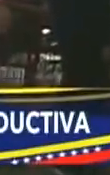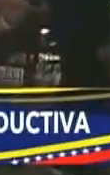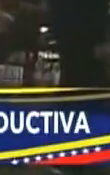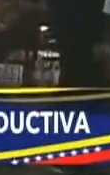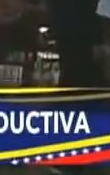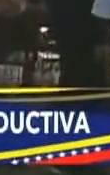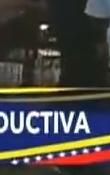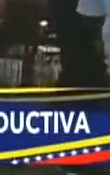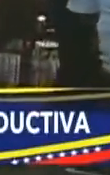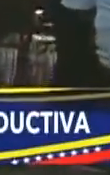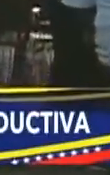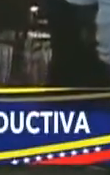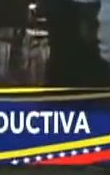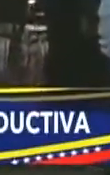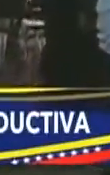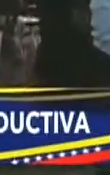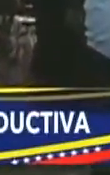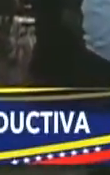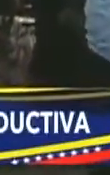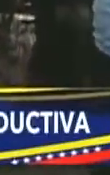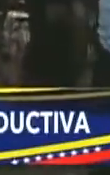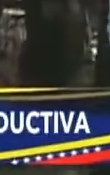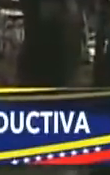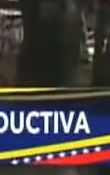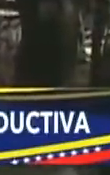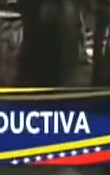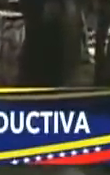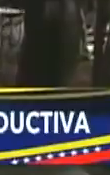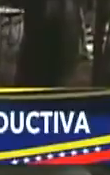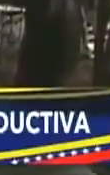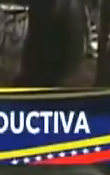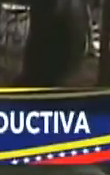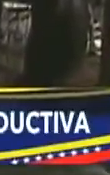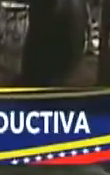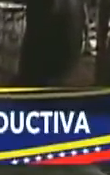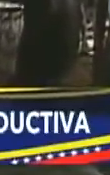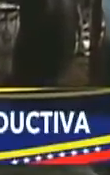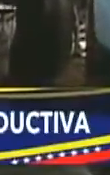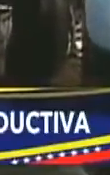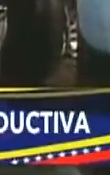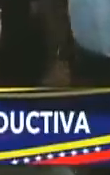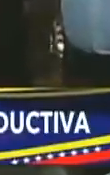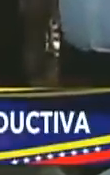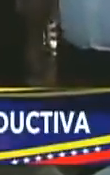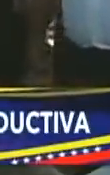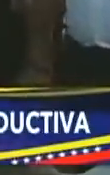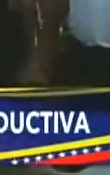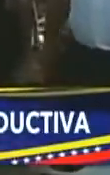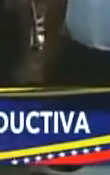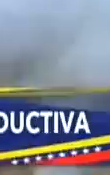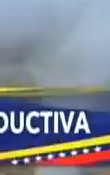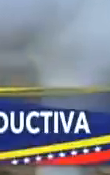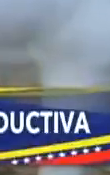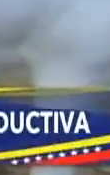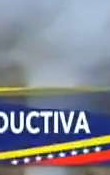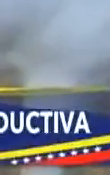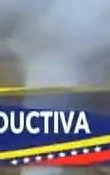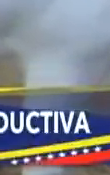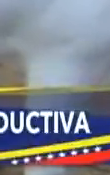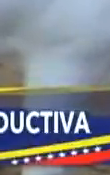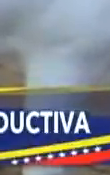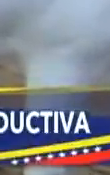y 100% estabuladas. Las trabajamos. Ellas no salen a pastoreo. Bueno, hay que seguir, mira,